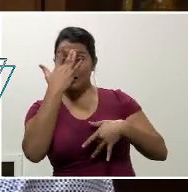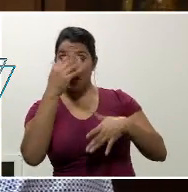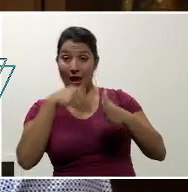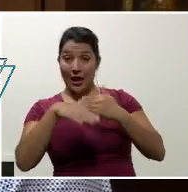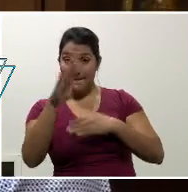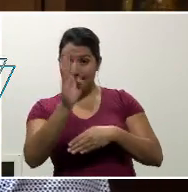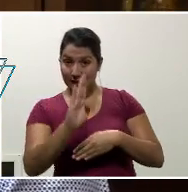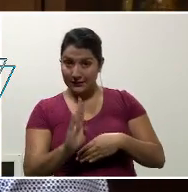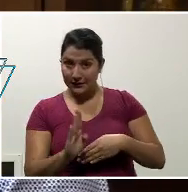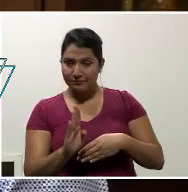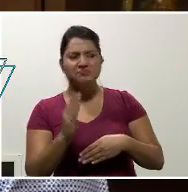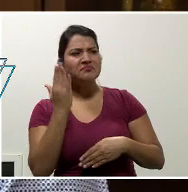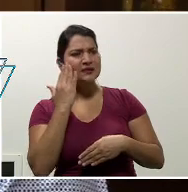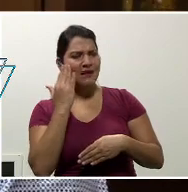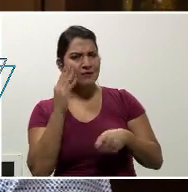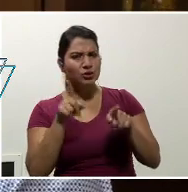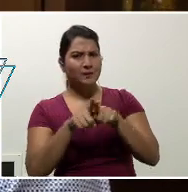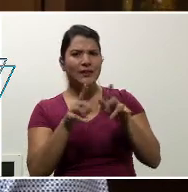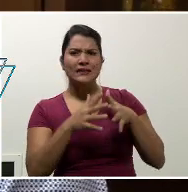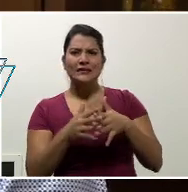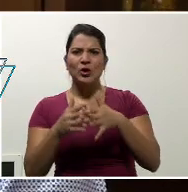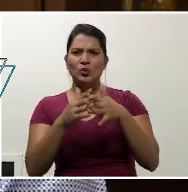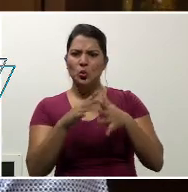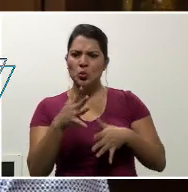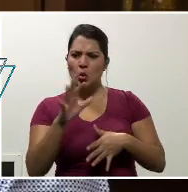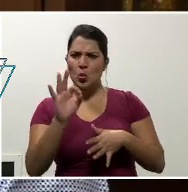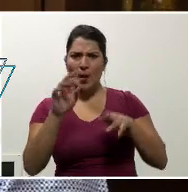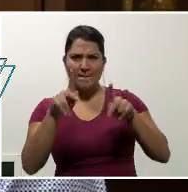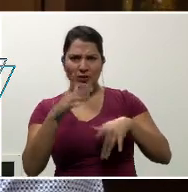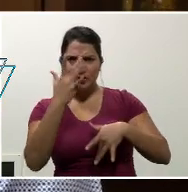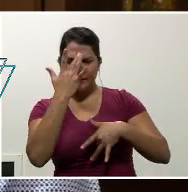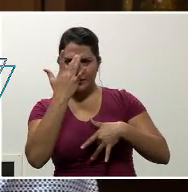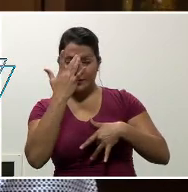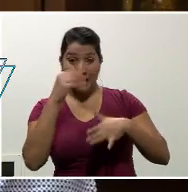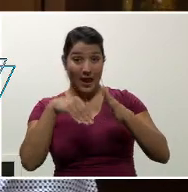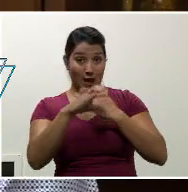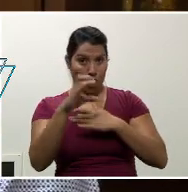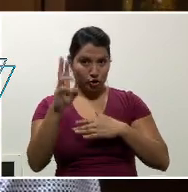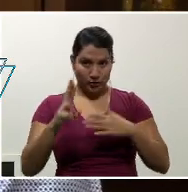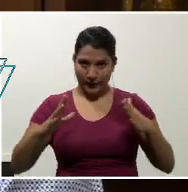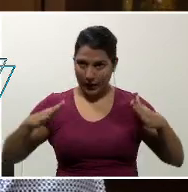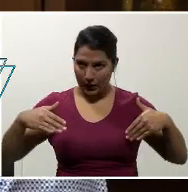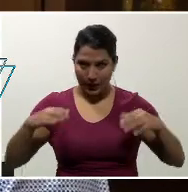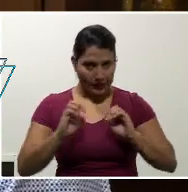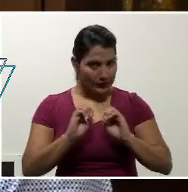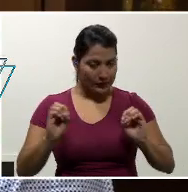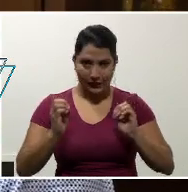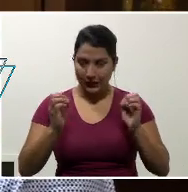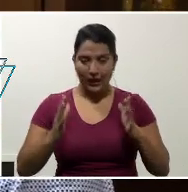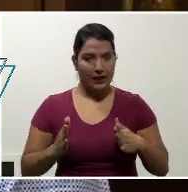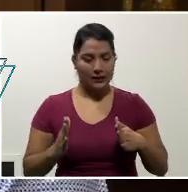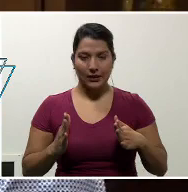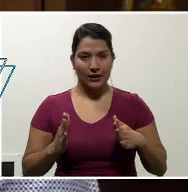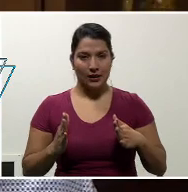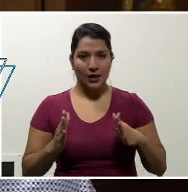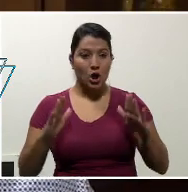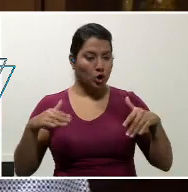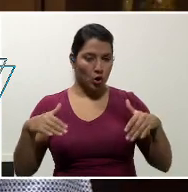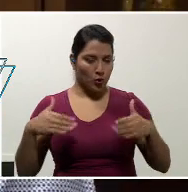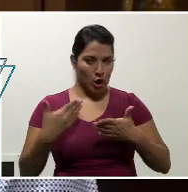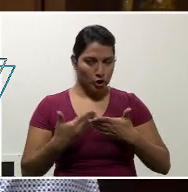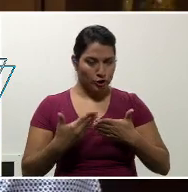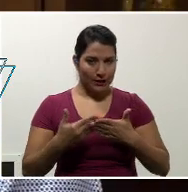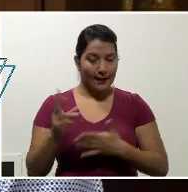varios casos, se habla de poco más de 9 casos. En Costa Rica, que aún no llega esta situación o